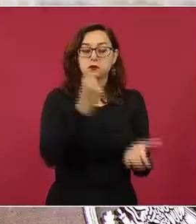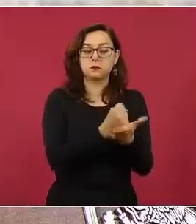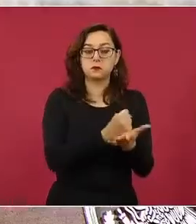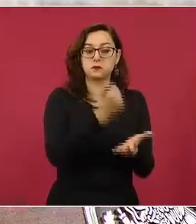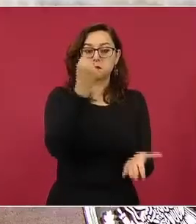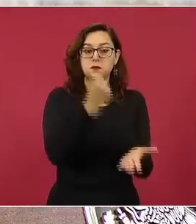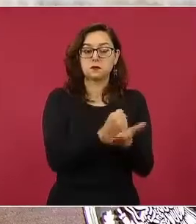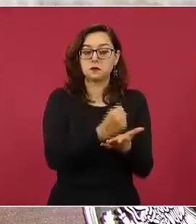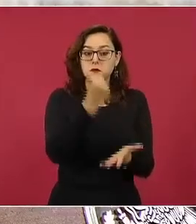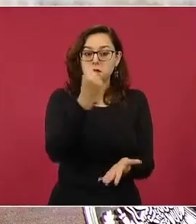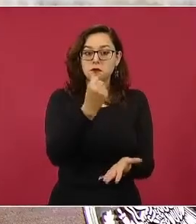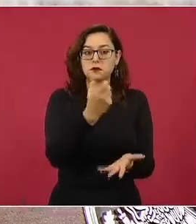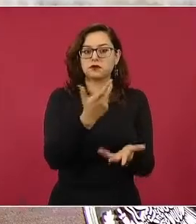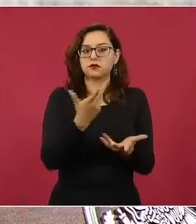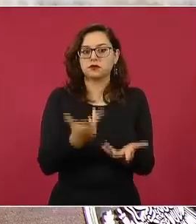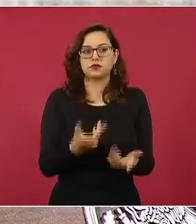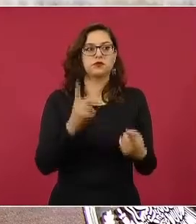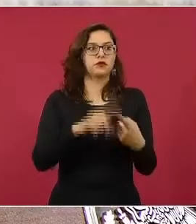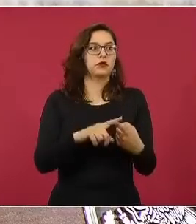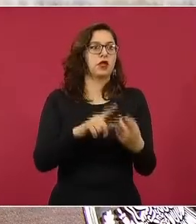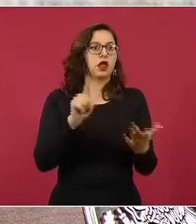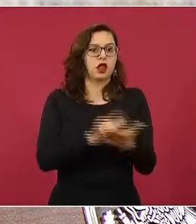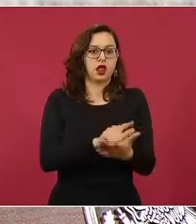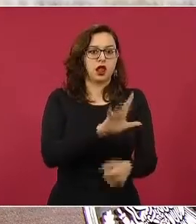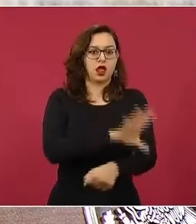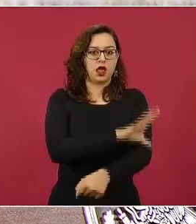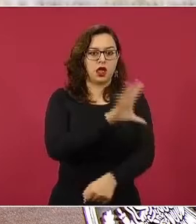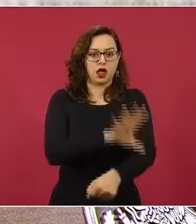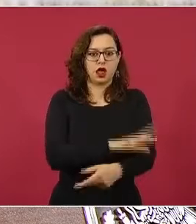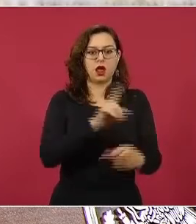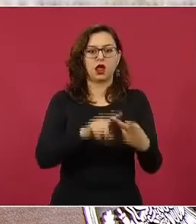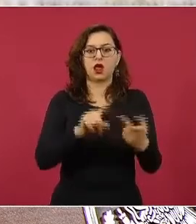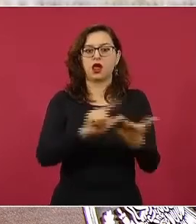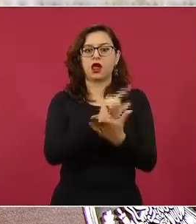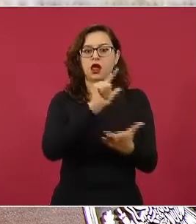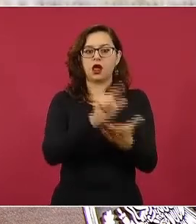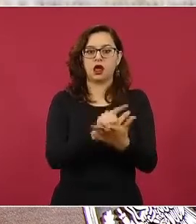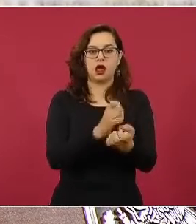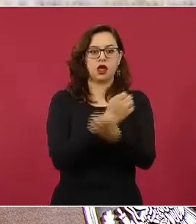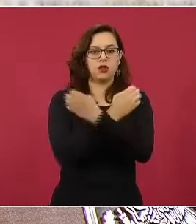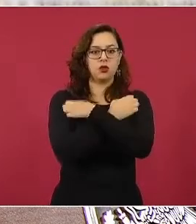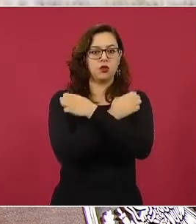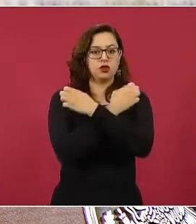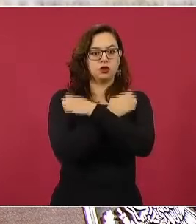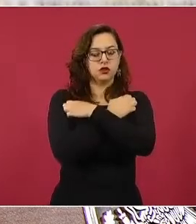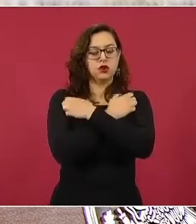la reforma energética, la reforma educativa,